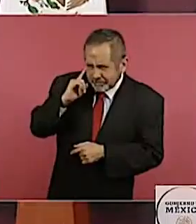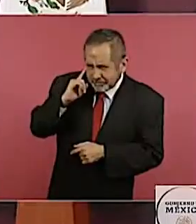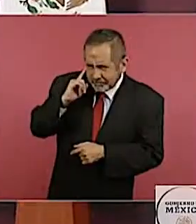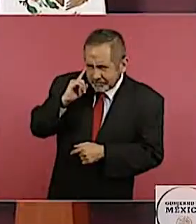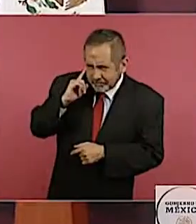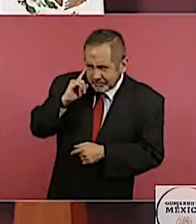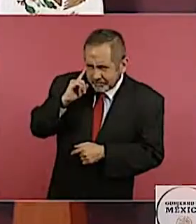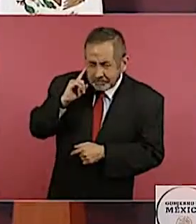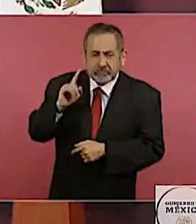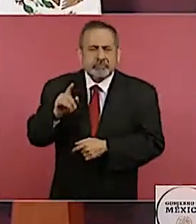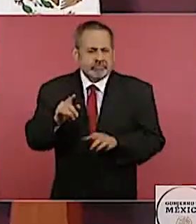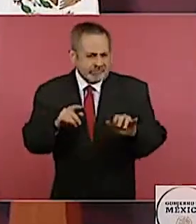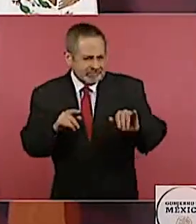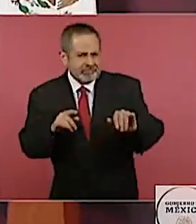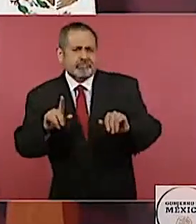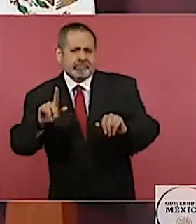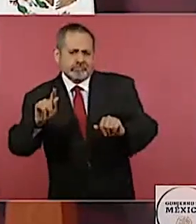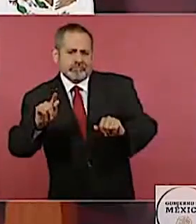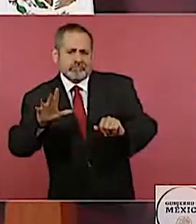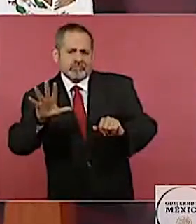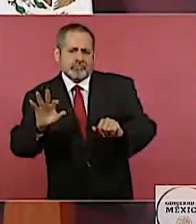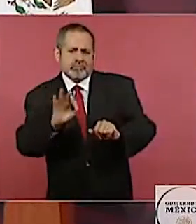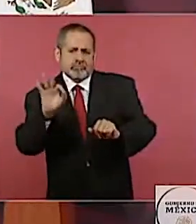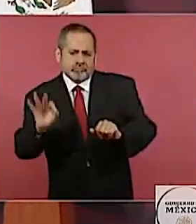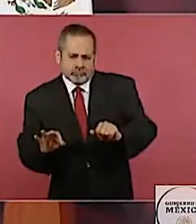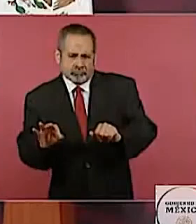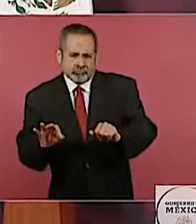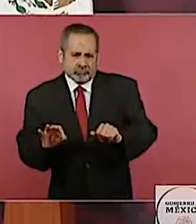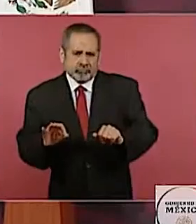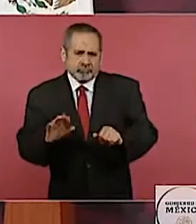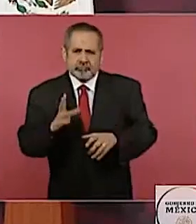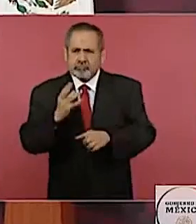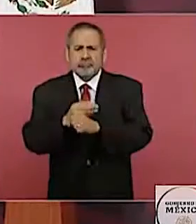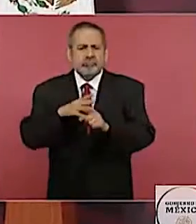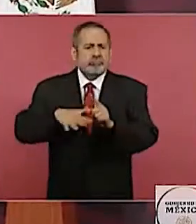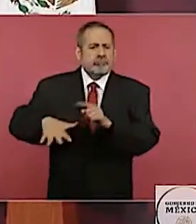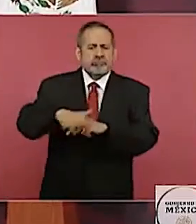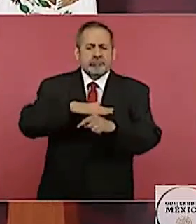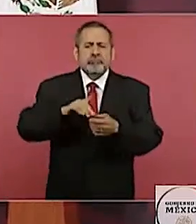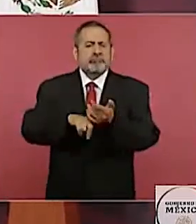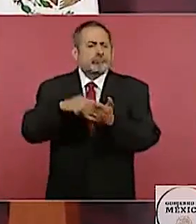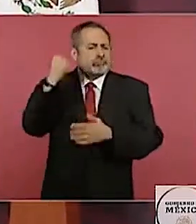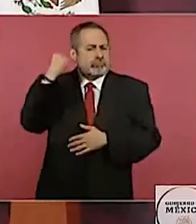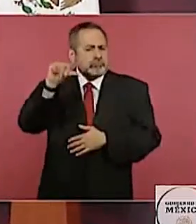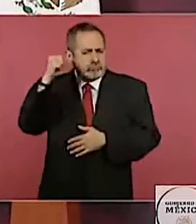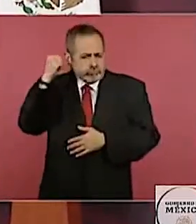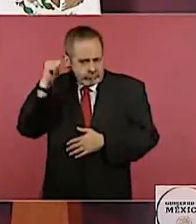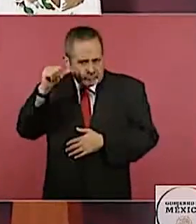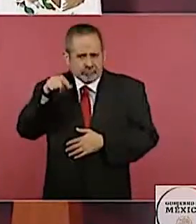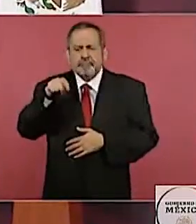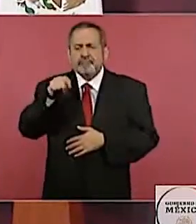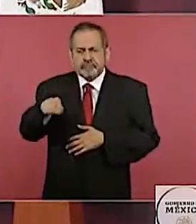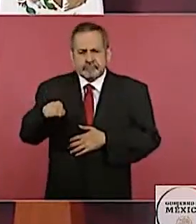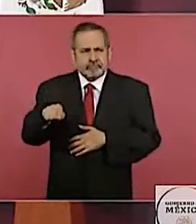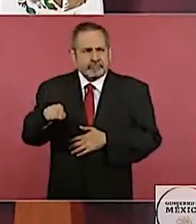75 7% señor área de Acapulco estamos arriba del 50 en la